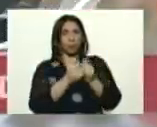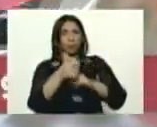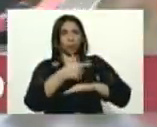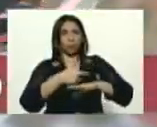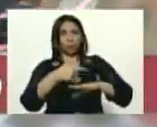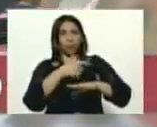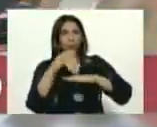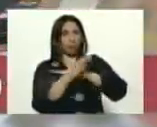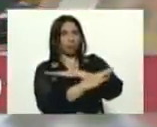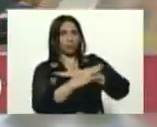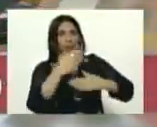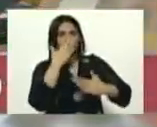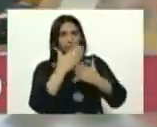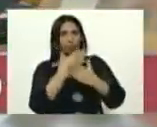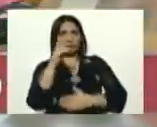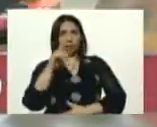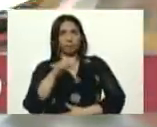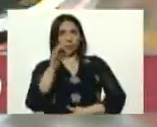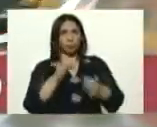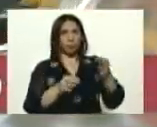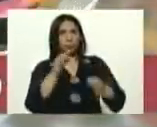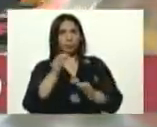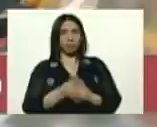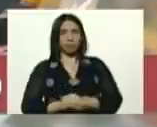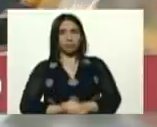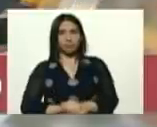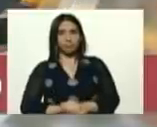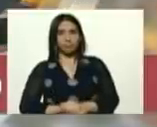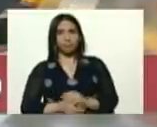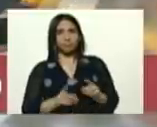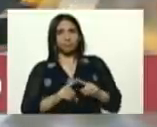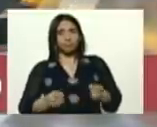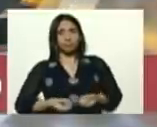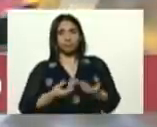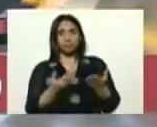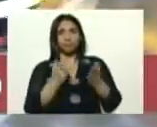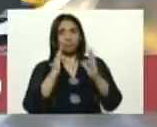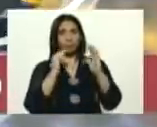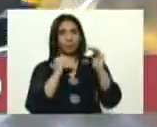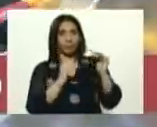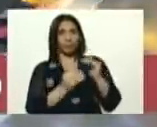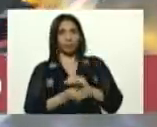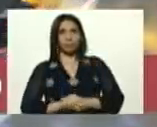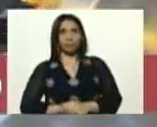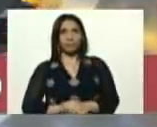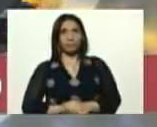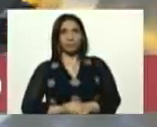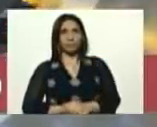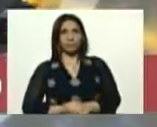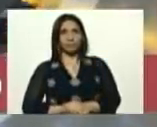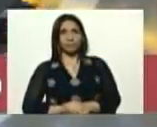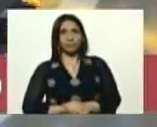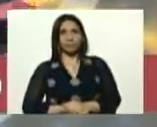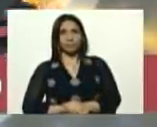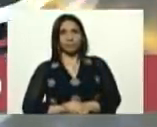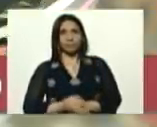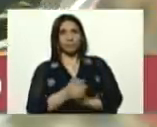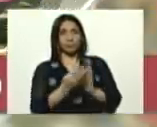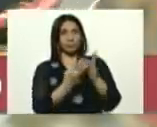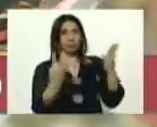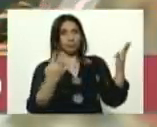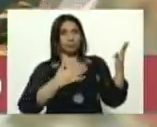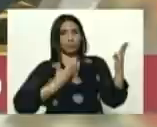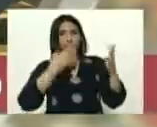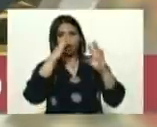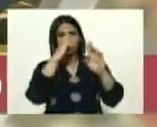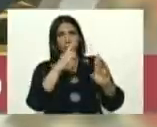de la frontera justamente para dar atención a que ese cerco pueda